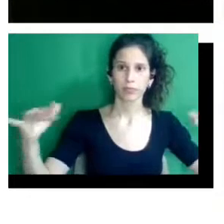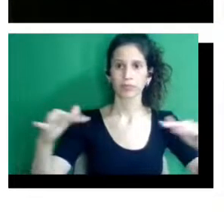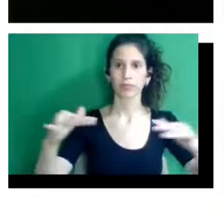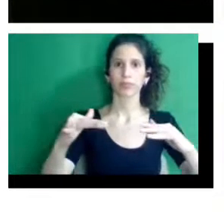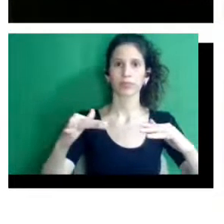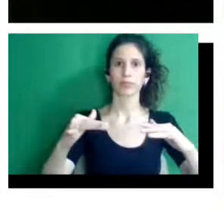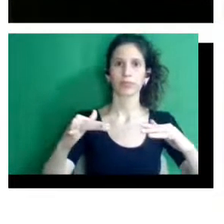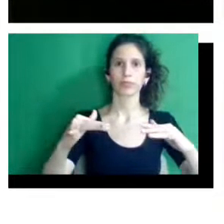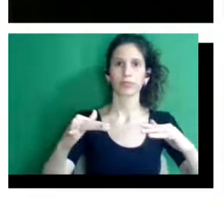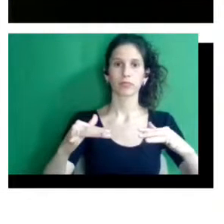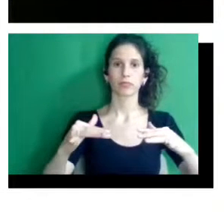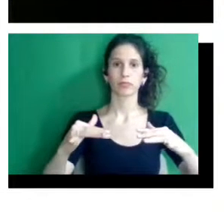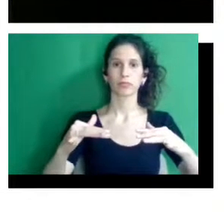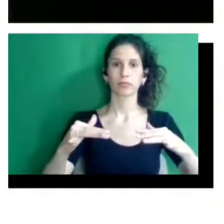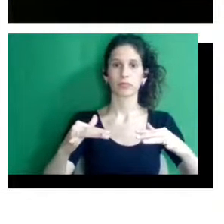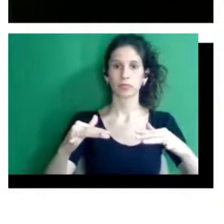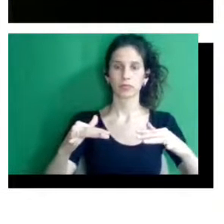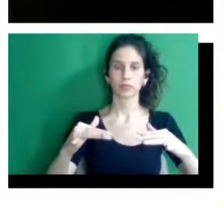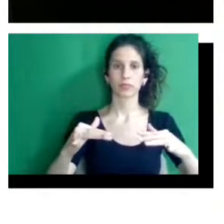Ahí estamos. Gracias.